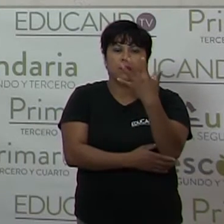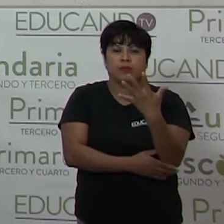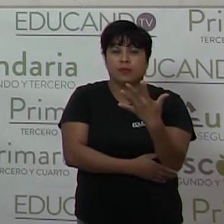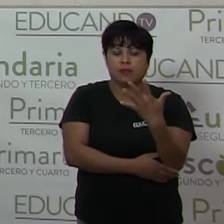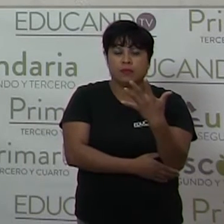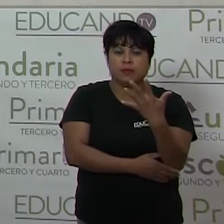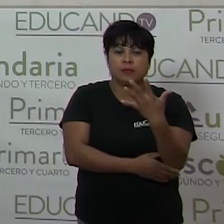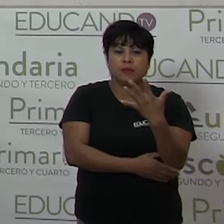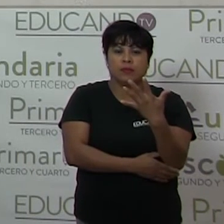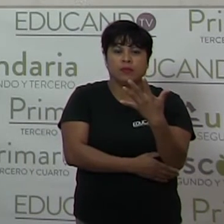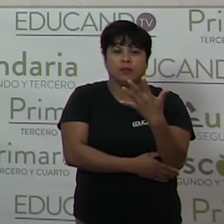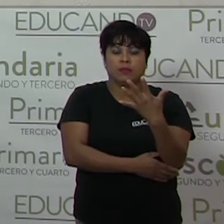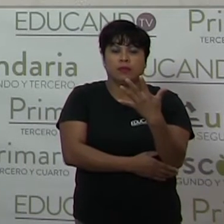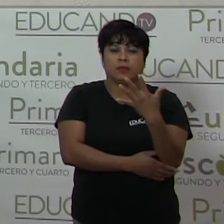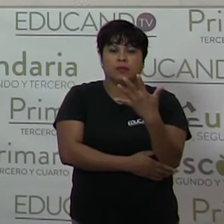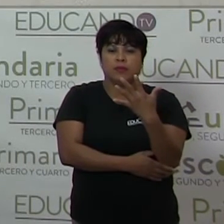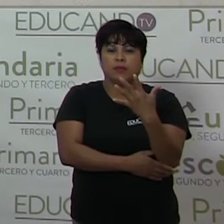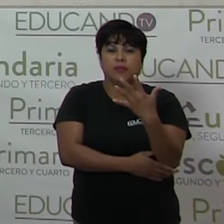5